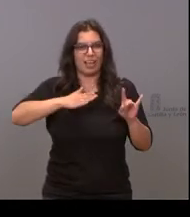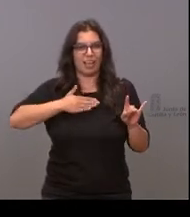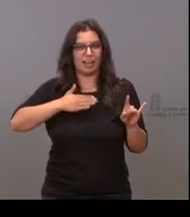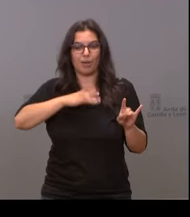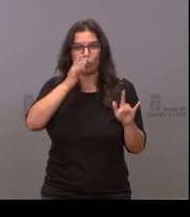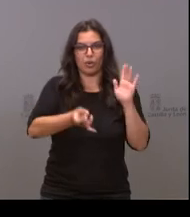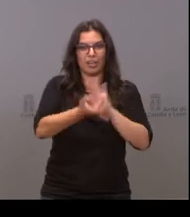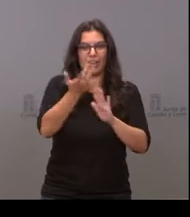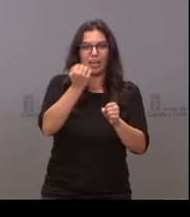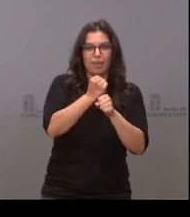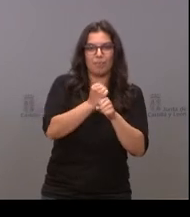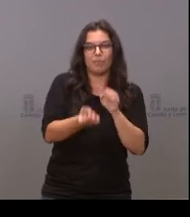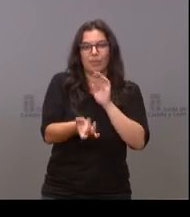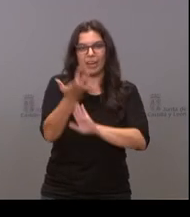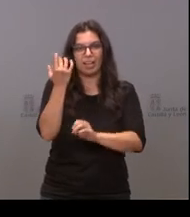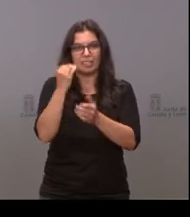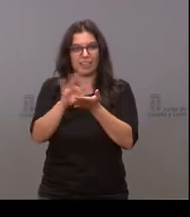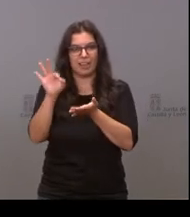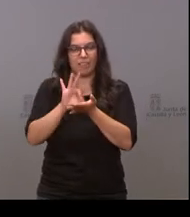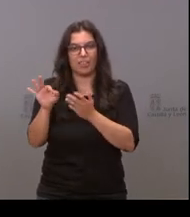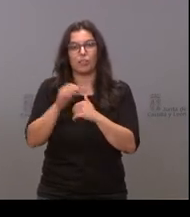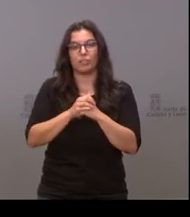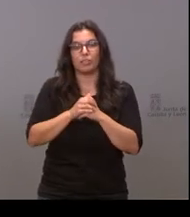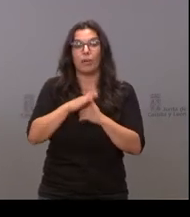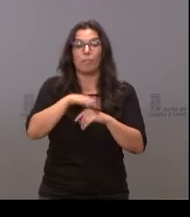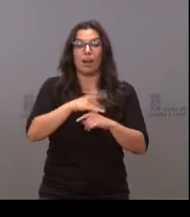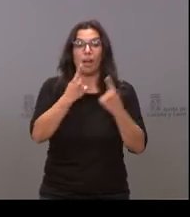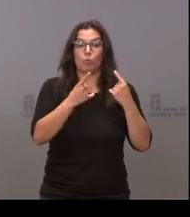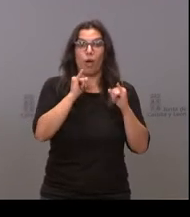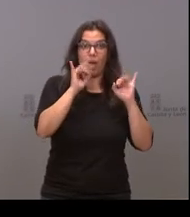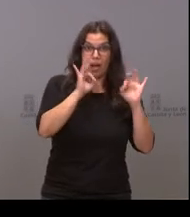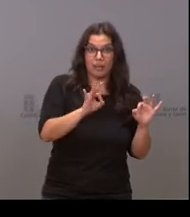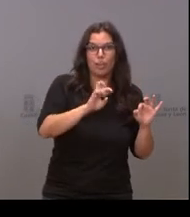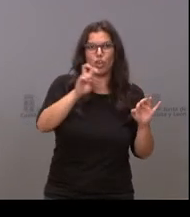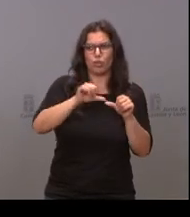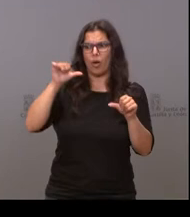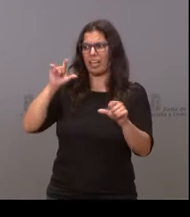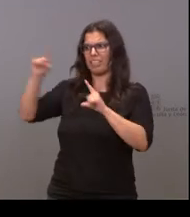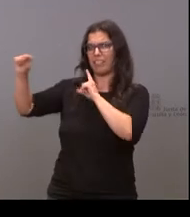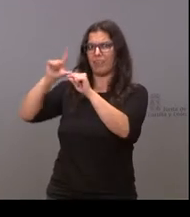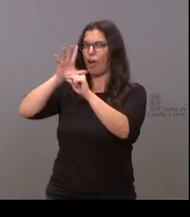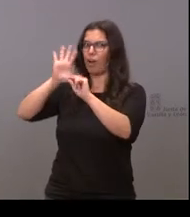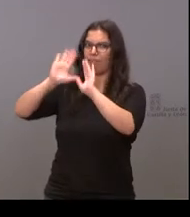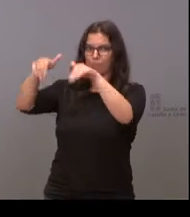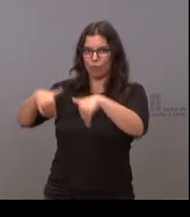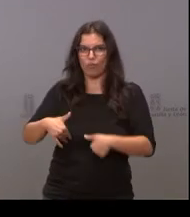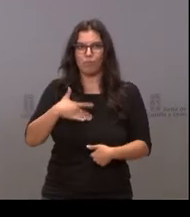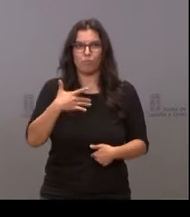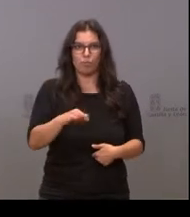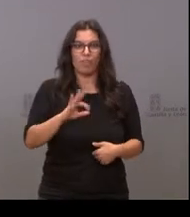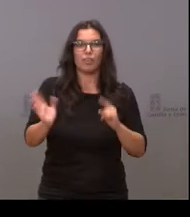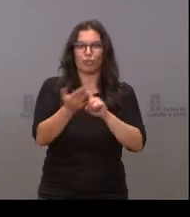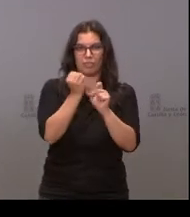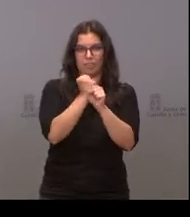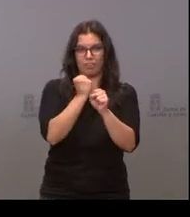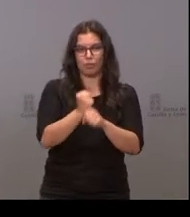servicios para que ellos no solamente para los que están sino para aquellos que estos tuvieron que irse y pueden volver e incluso encontrar un puesto